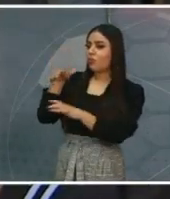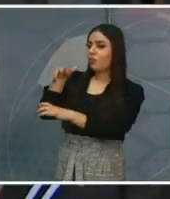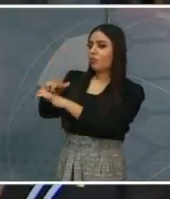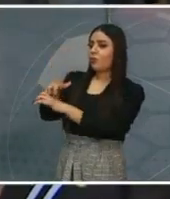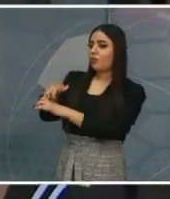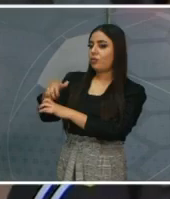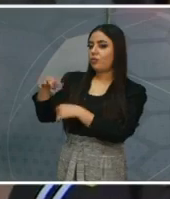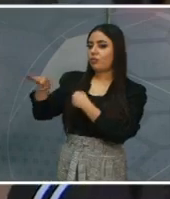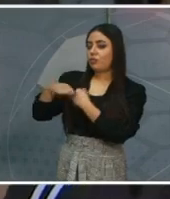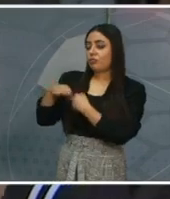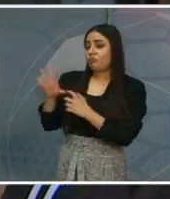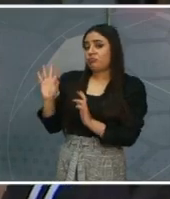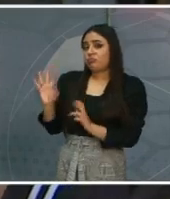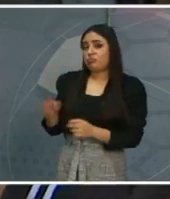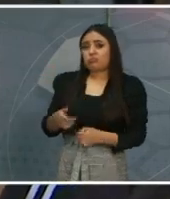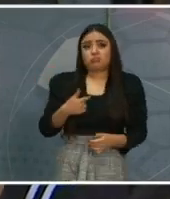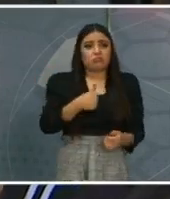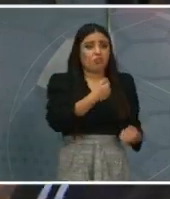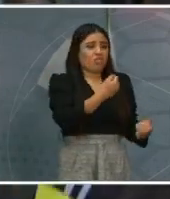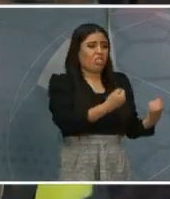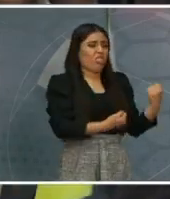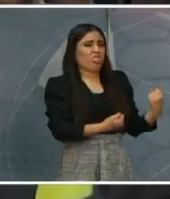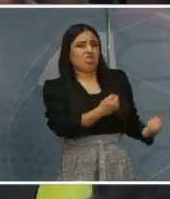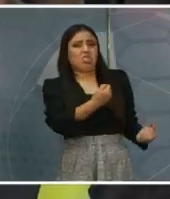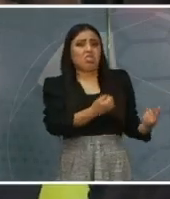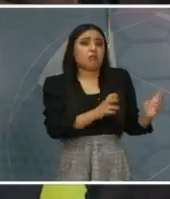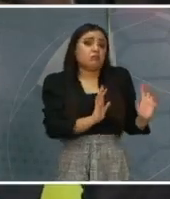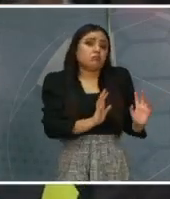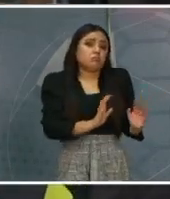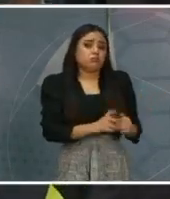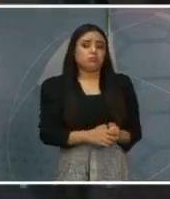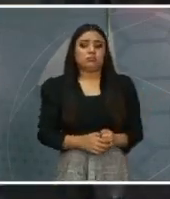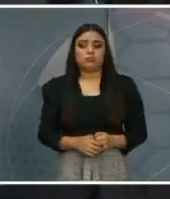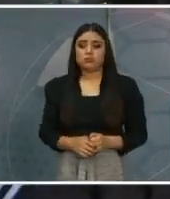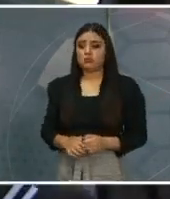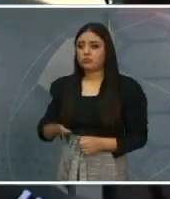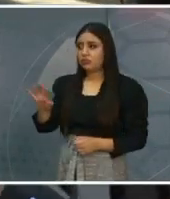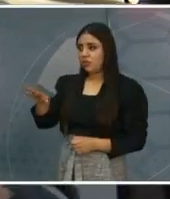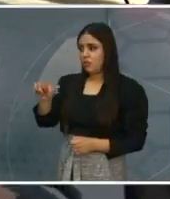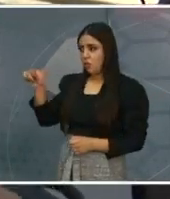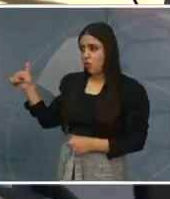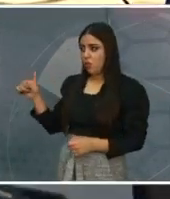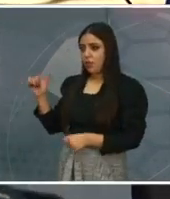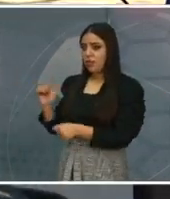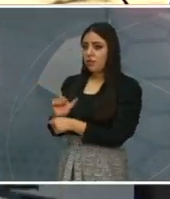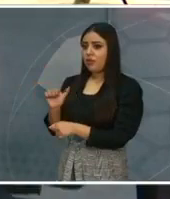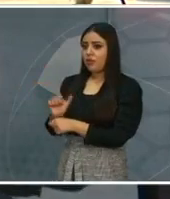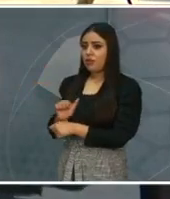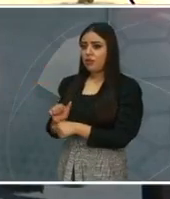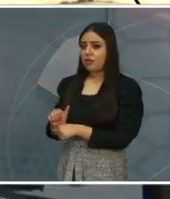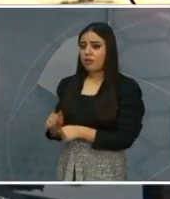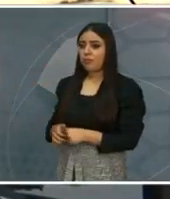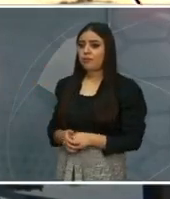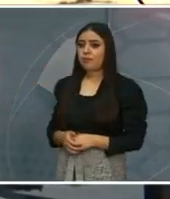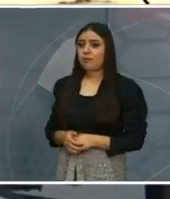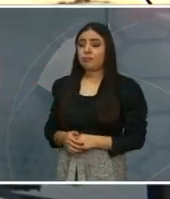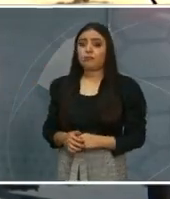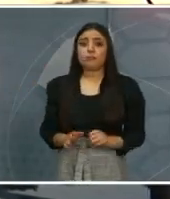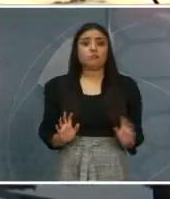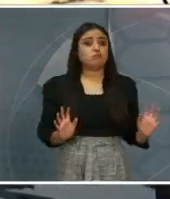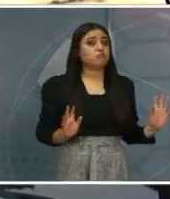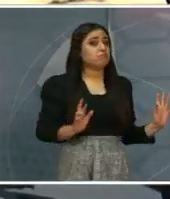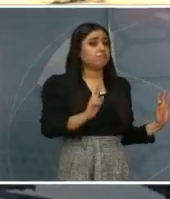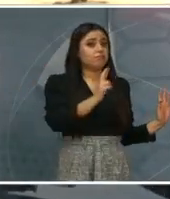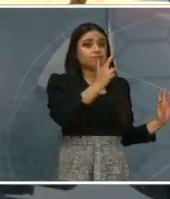pues. Ajá. Fue que me fui. También se vio otro vehículo involucrado, ¿no? Un joven conducía este. No me acuerdo, no lo. Es que